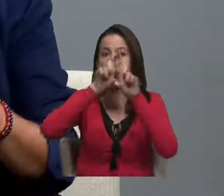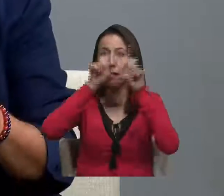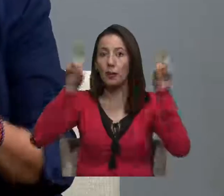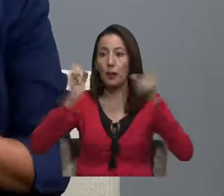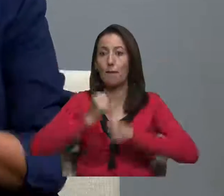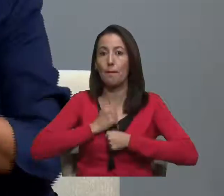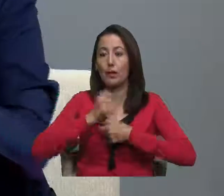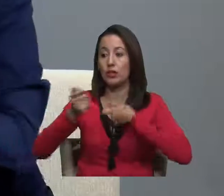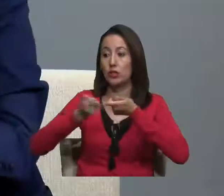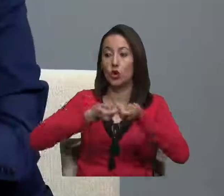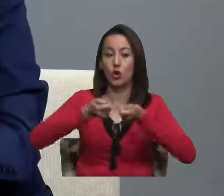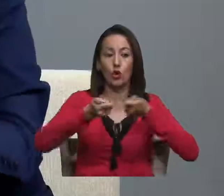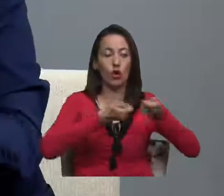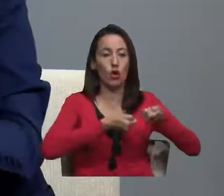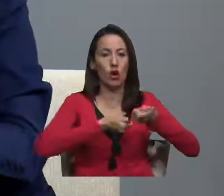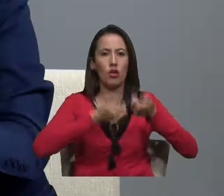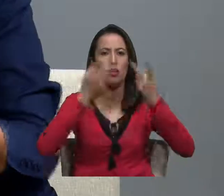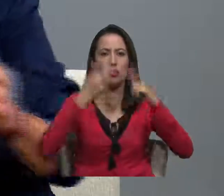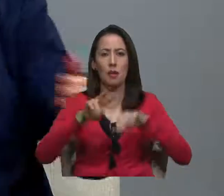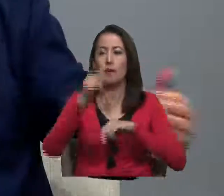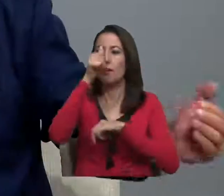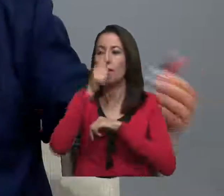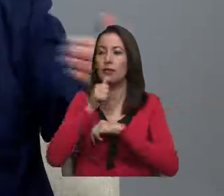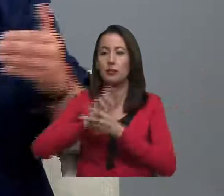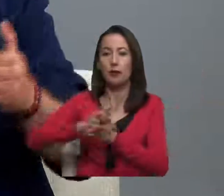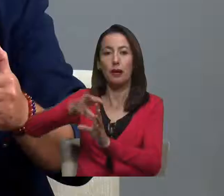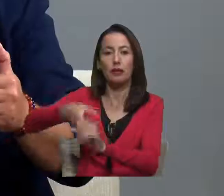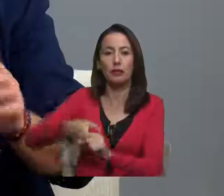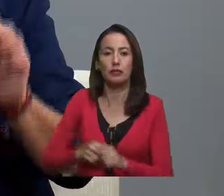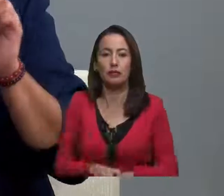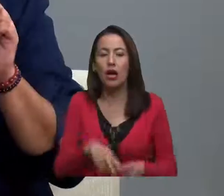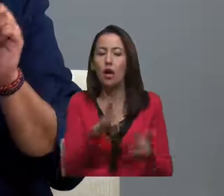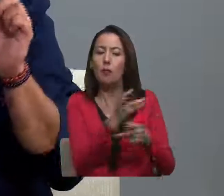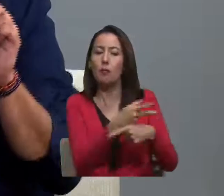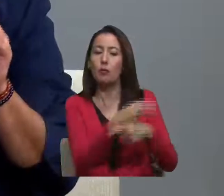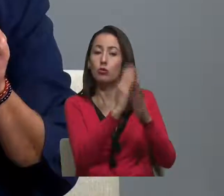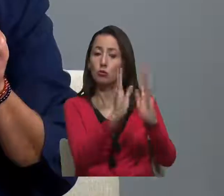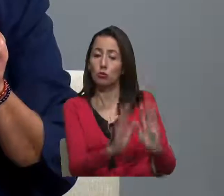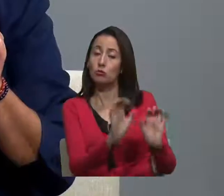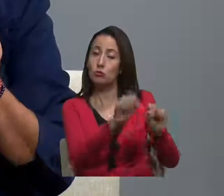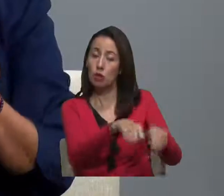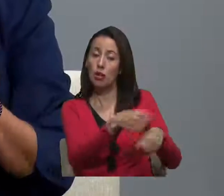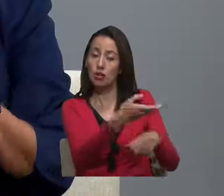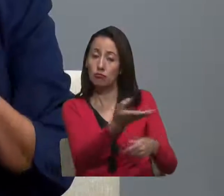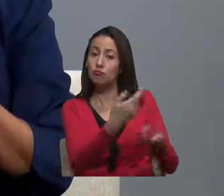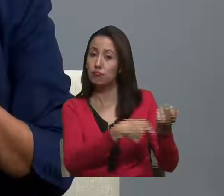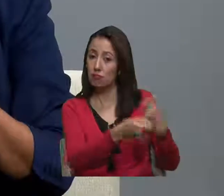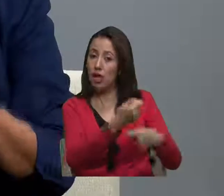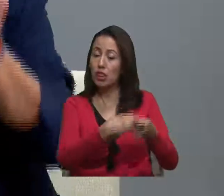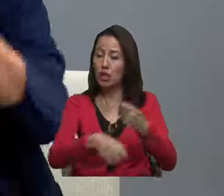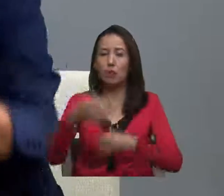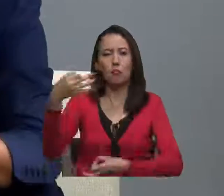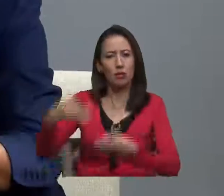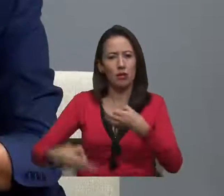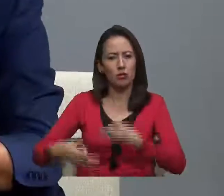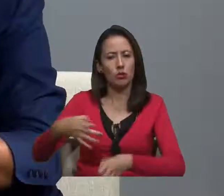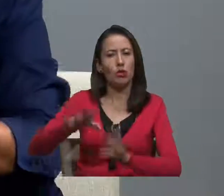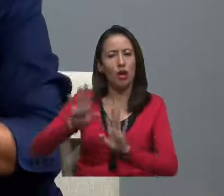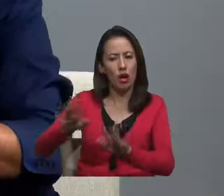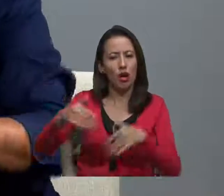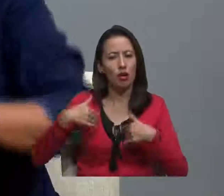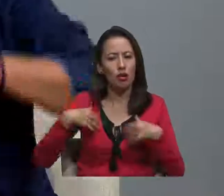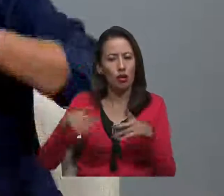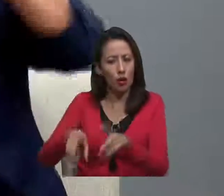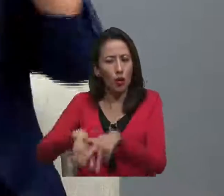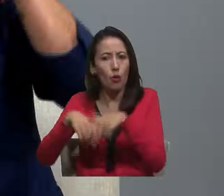manejados con empresa privada para que para que los productores puedan vender su producto al precio justo ahí y